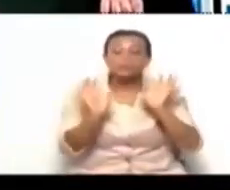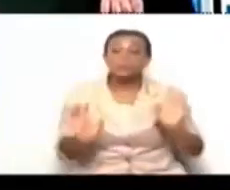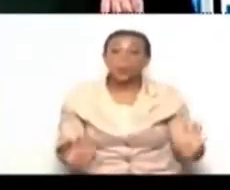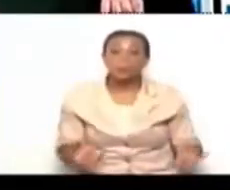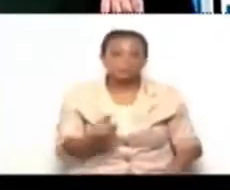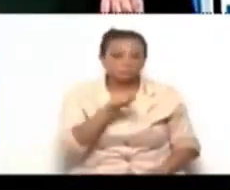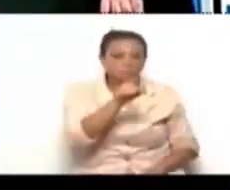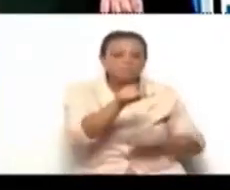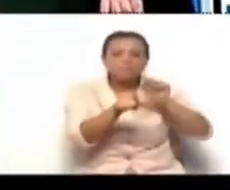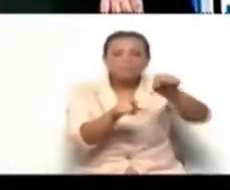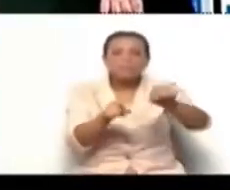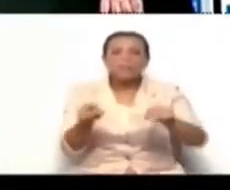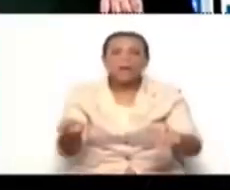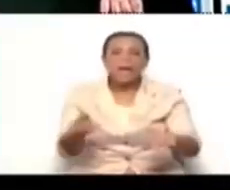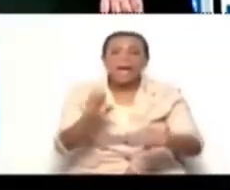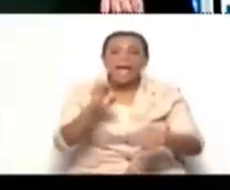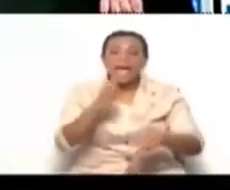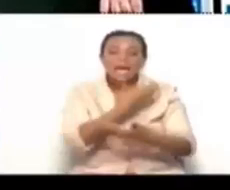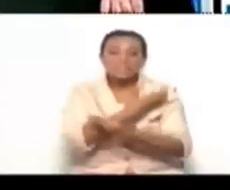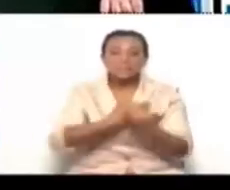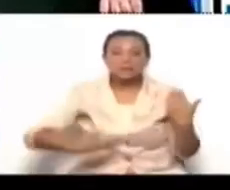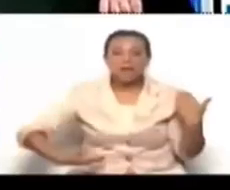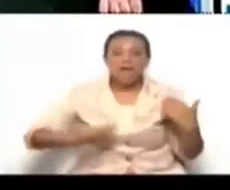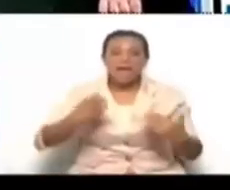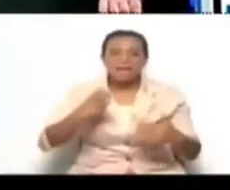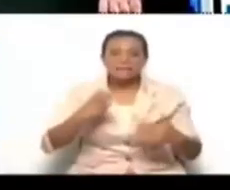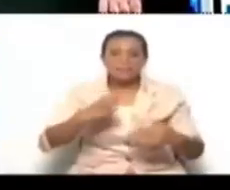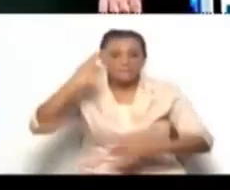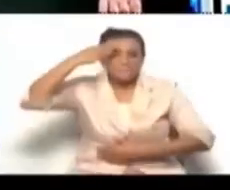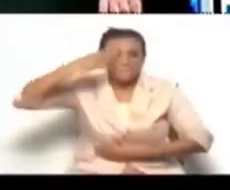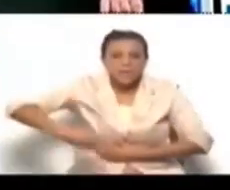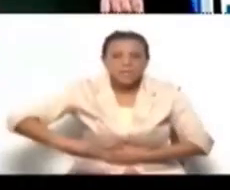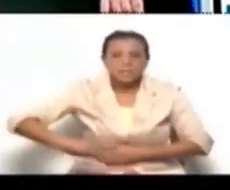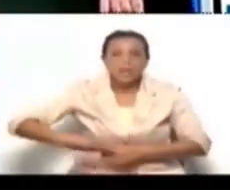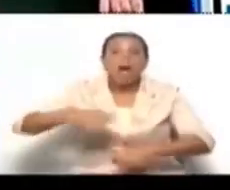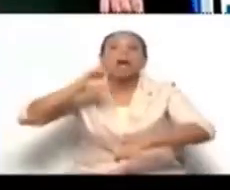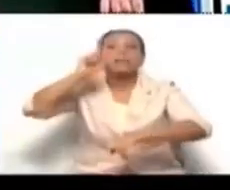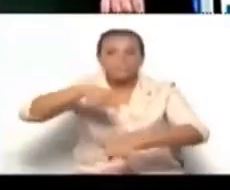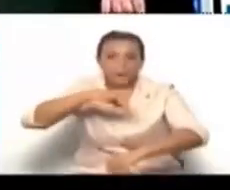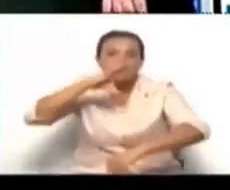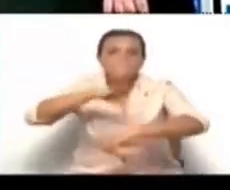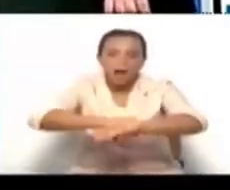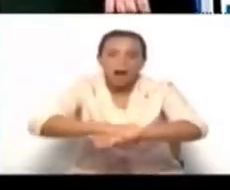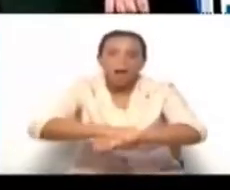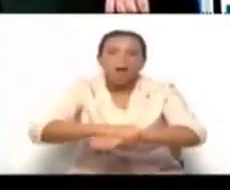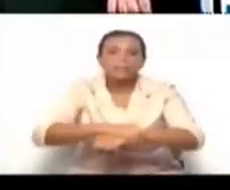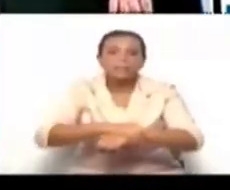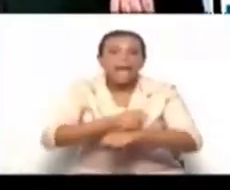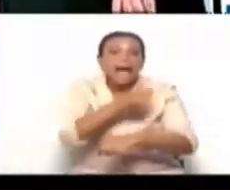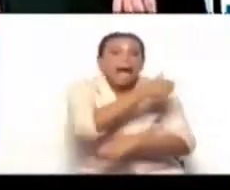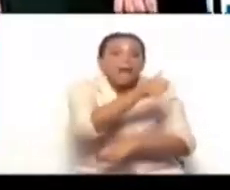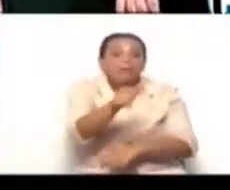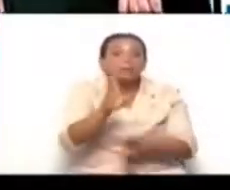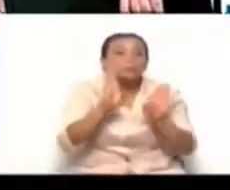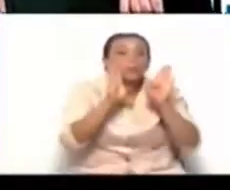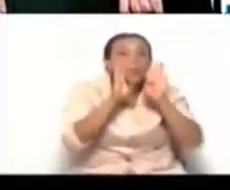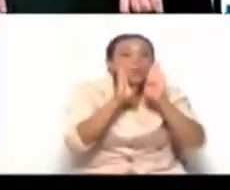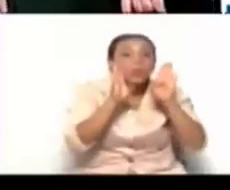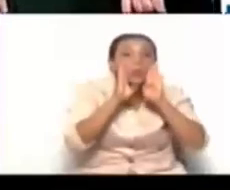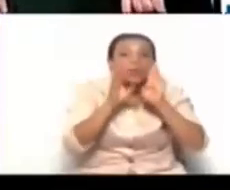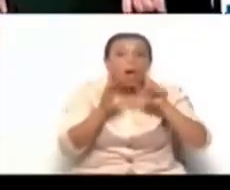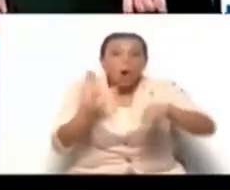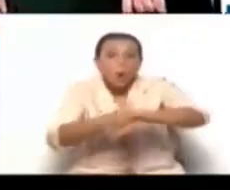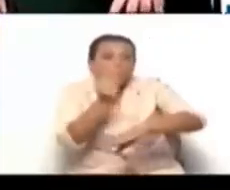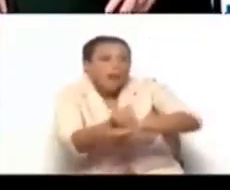señaló a un ex sargento desertor, fue capturado de inmediato y cada uno empezó a echarse las